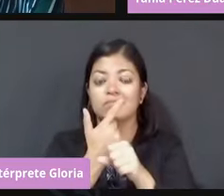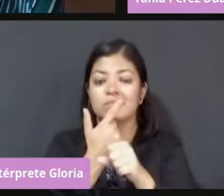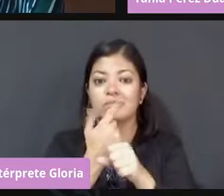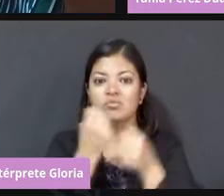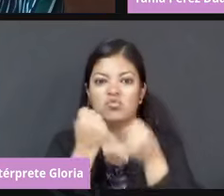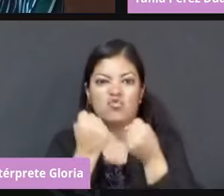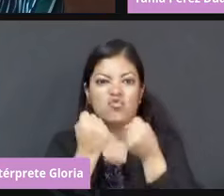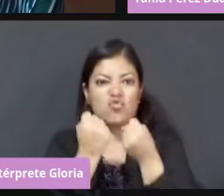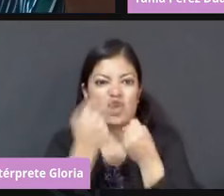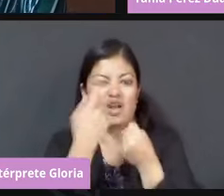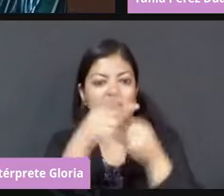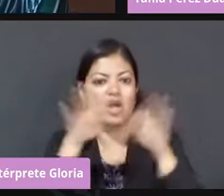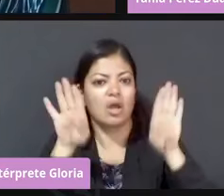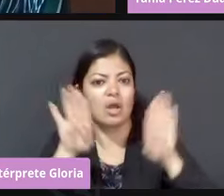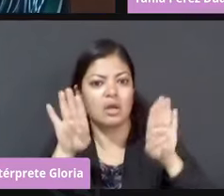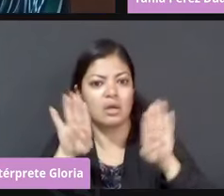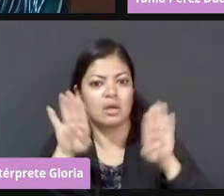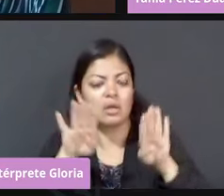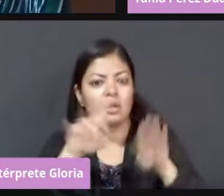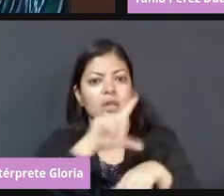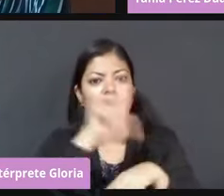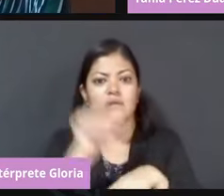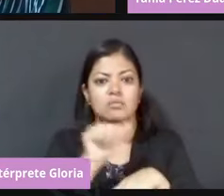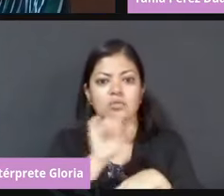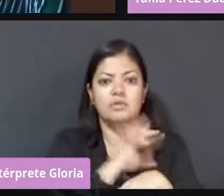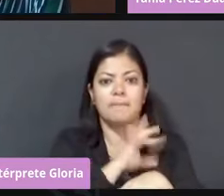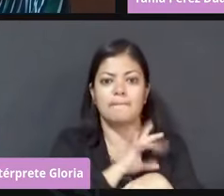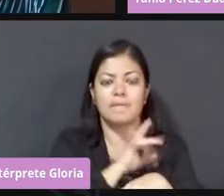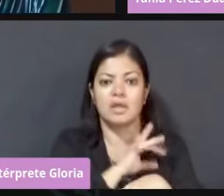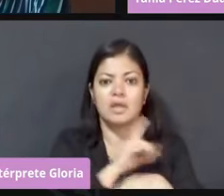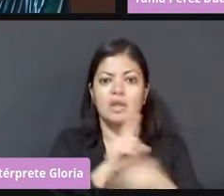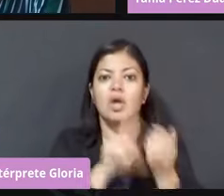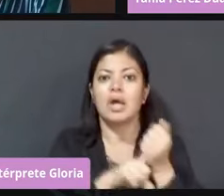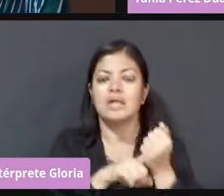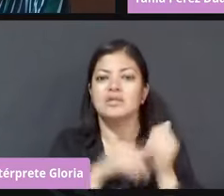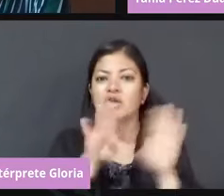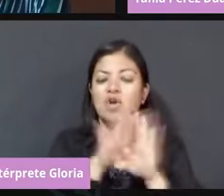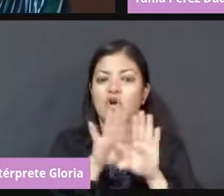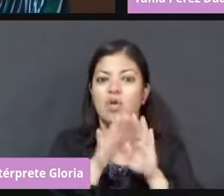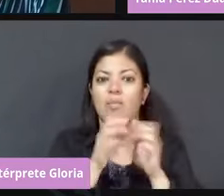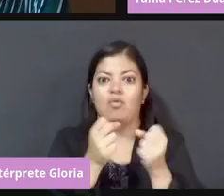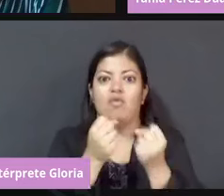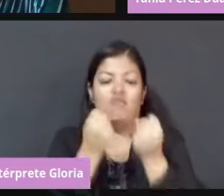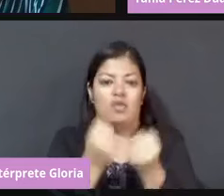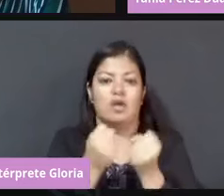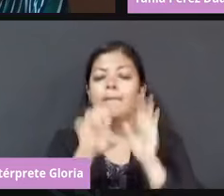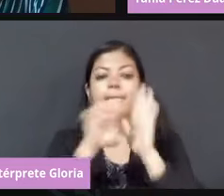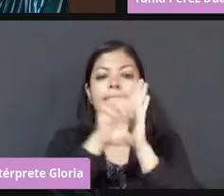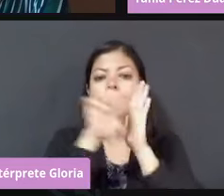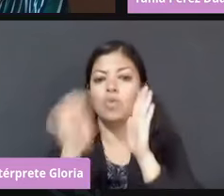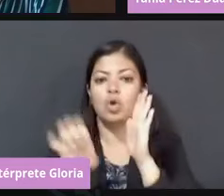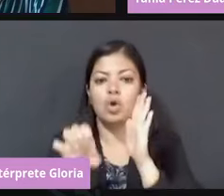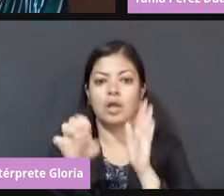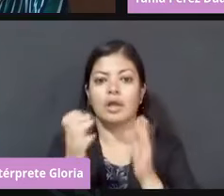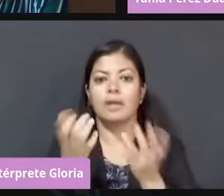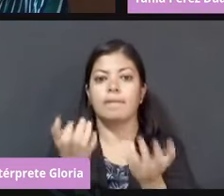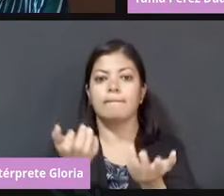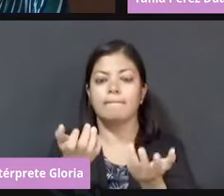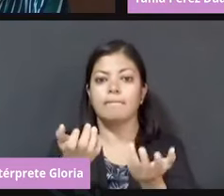rígidas. Y de repente como miedos muy intensificados. Por ejemplo, puede ser desde cuando